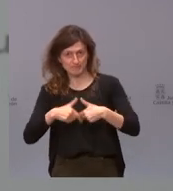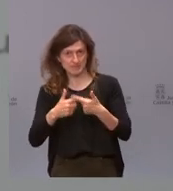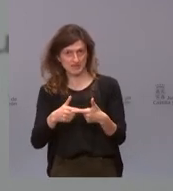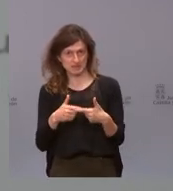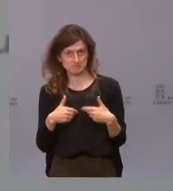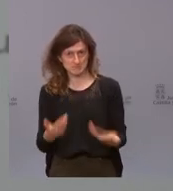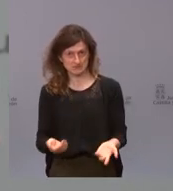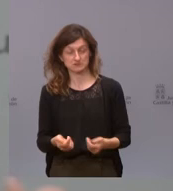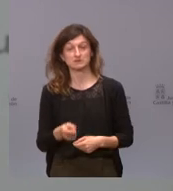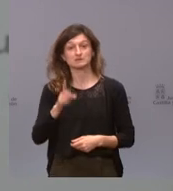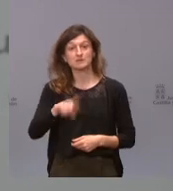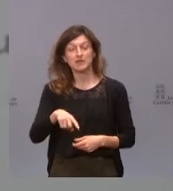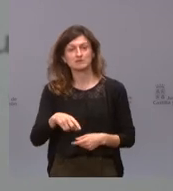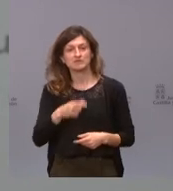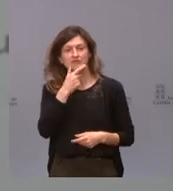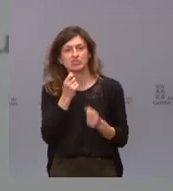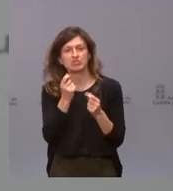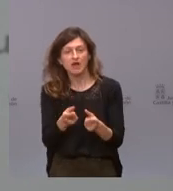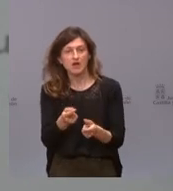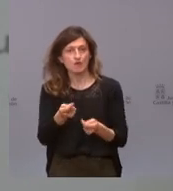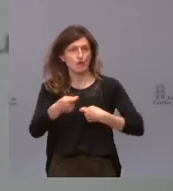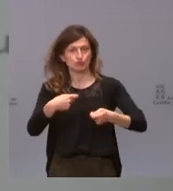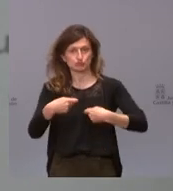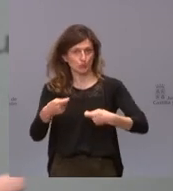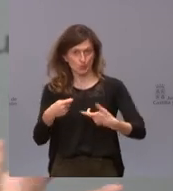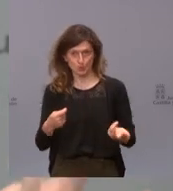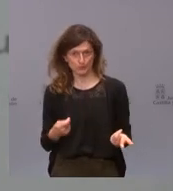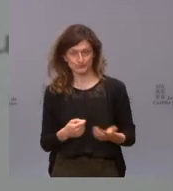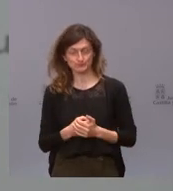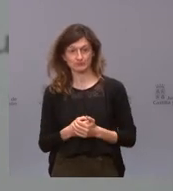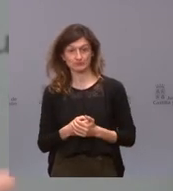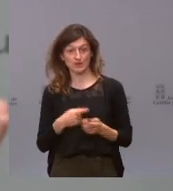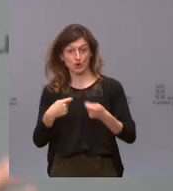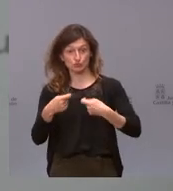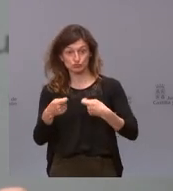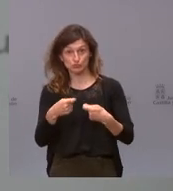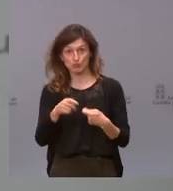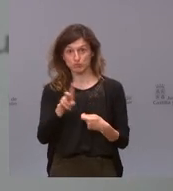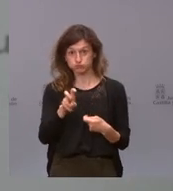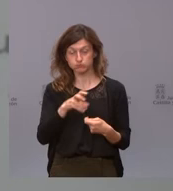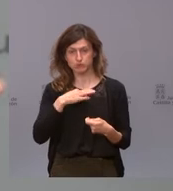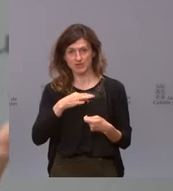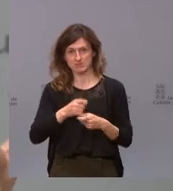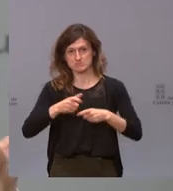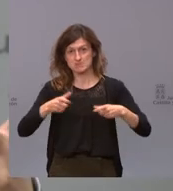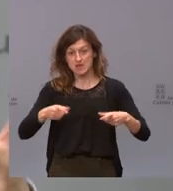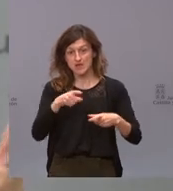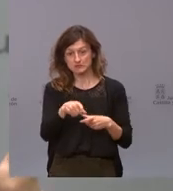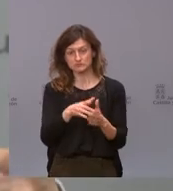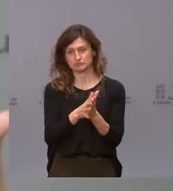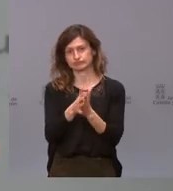facilitar el consumo cuando uno facilita el consumo permite el consumo incrementa el consumo eso va a